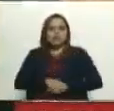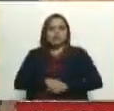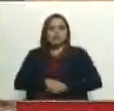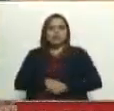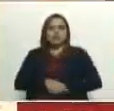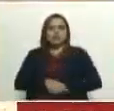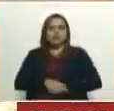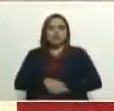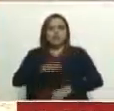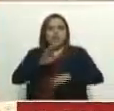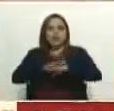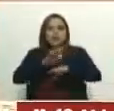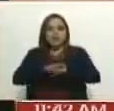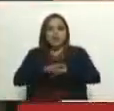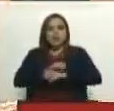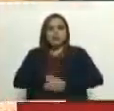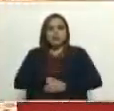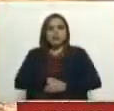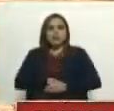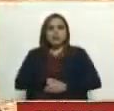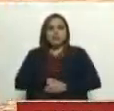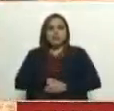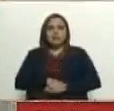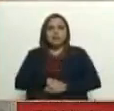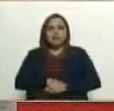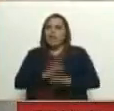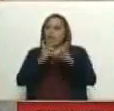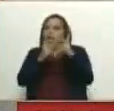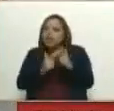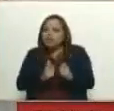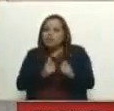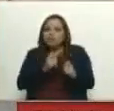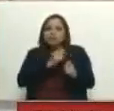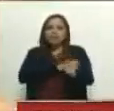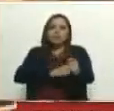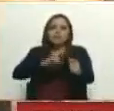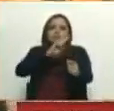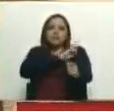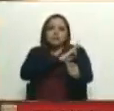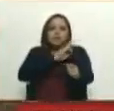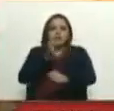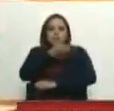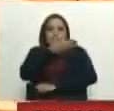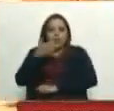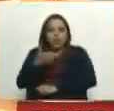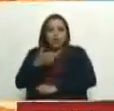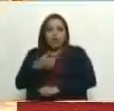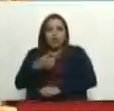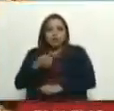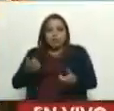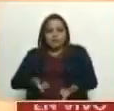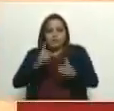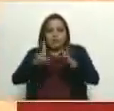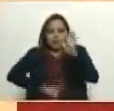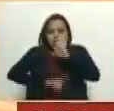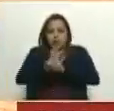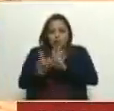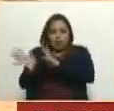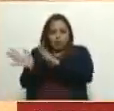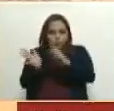Porque la cantidad de nutrientes que llega al lago produce las microalgas que se encuentran presentes.